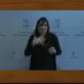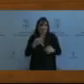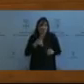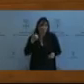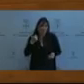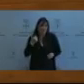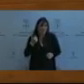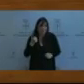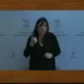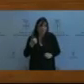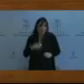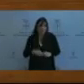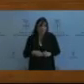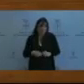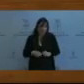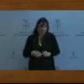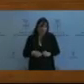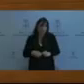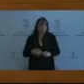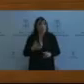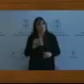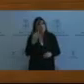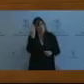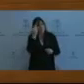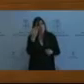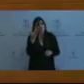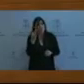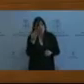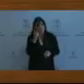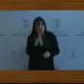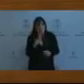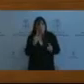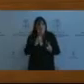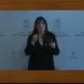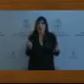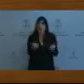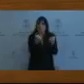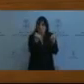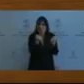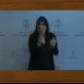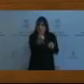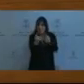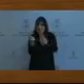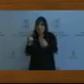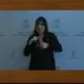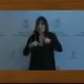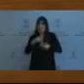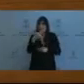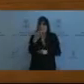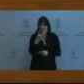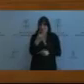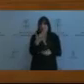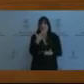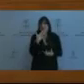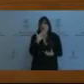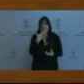ser optimistas y ver también que hay actuaciones que están teniendo un buen efecto. Por ejemplo, en el caso del Kivi, donde somos un referente no